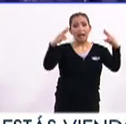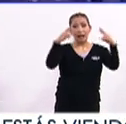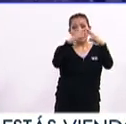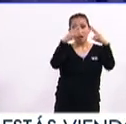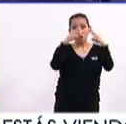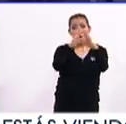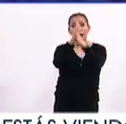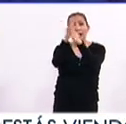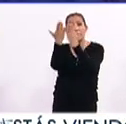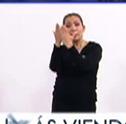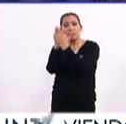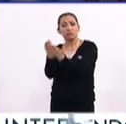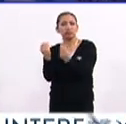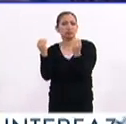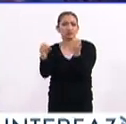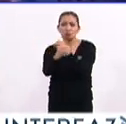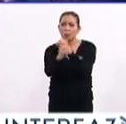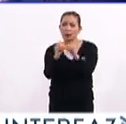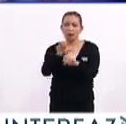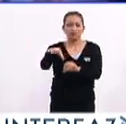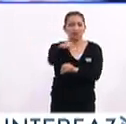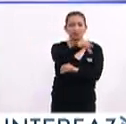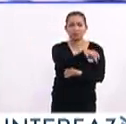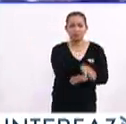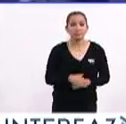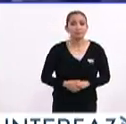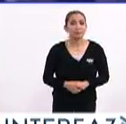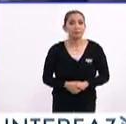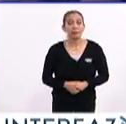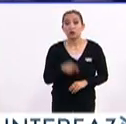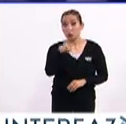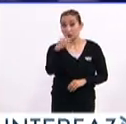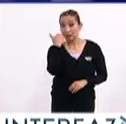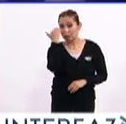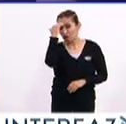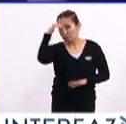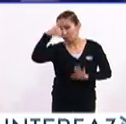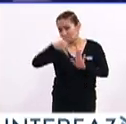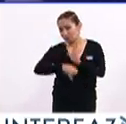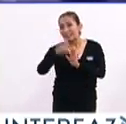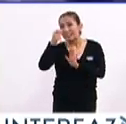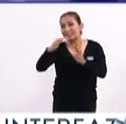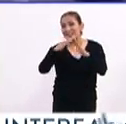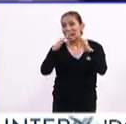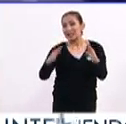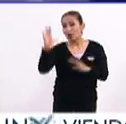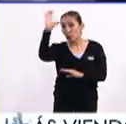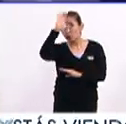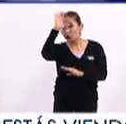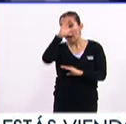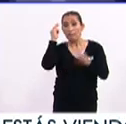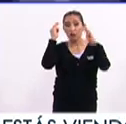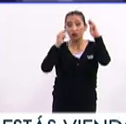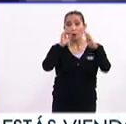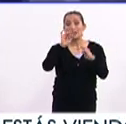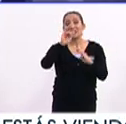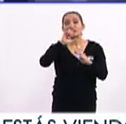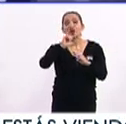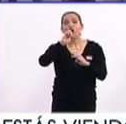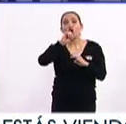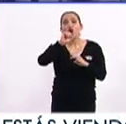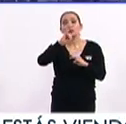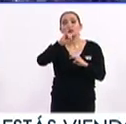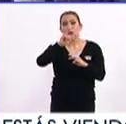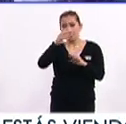religioso, libros y miles de objetos más. Si deseas conocer más sobre la Casa de Cultura Museo Francisco